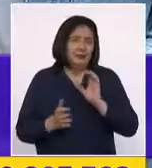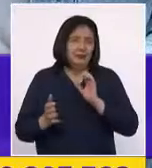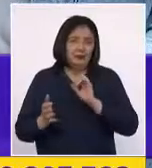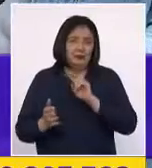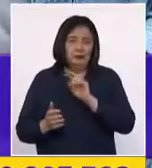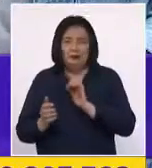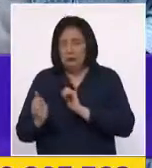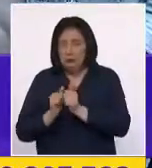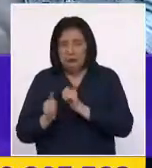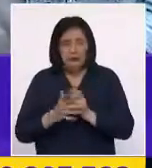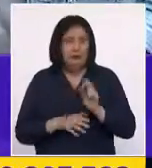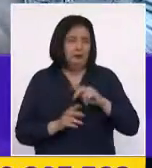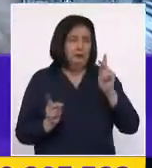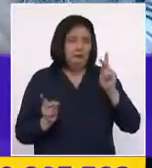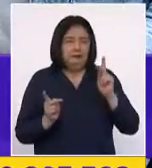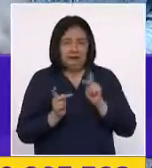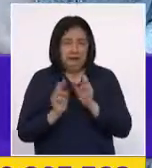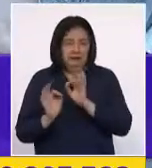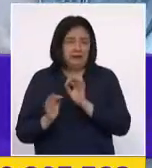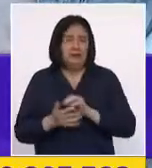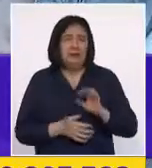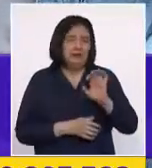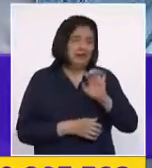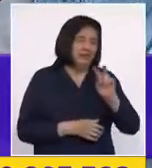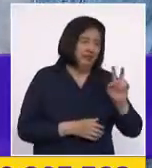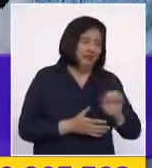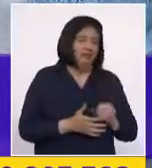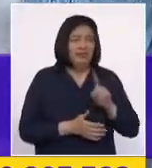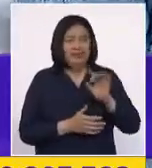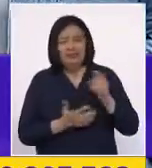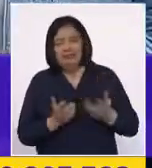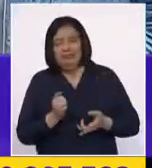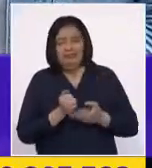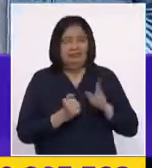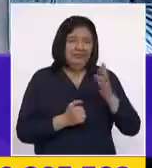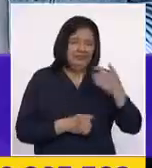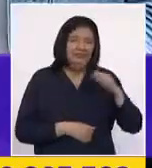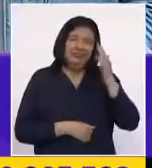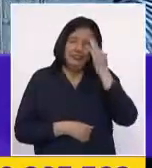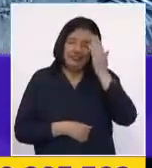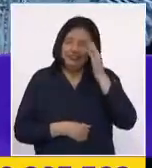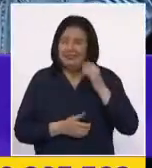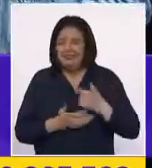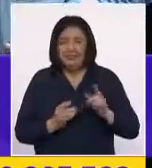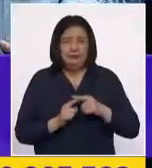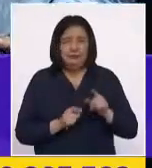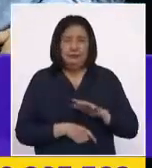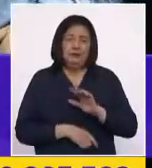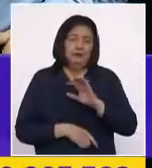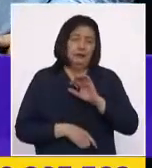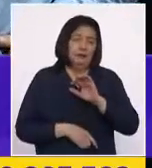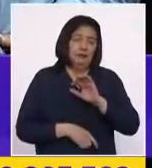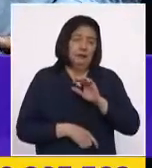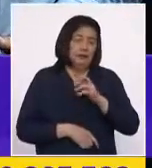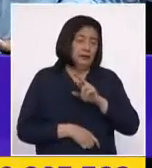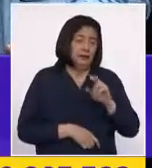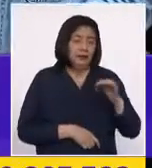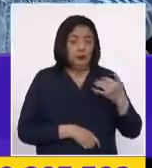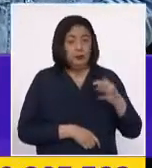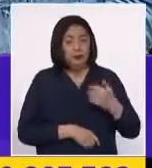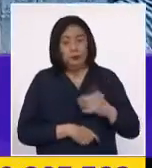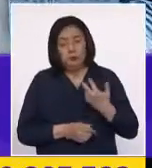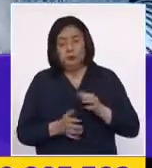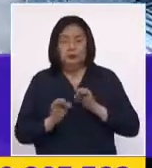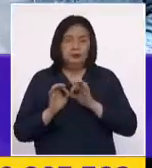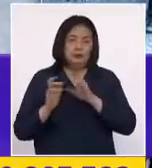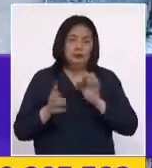competitivo, perfeccionista. Eva y Daniela se sentían seguros porque conocían el formato revés y el derecho, pero Cristian Yaipen y Noel han puesto las cosas